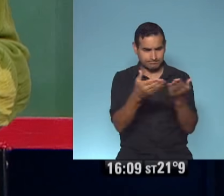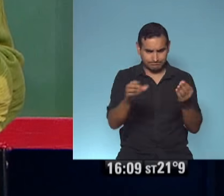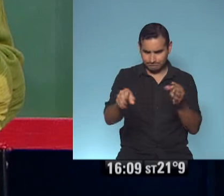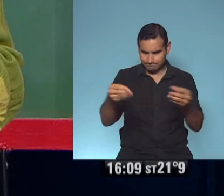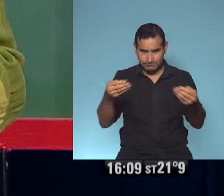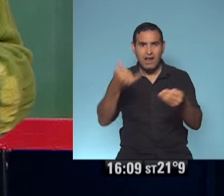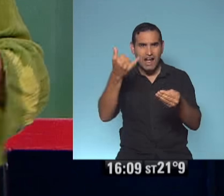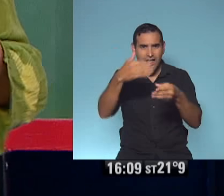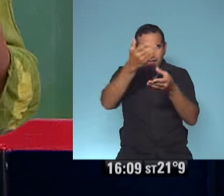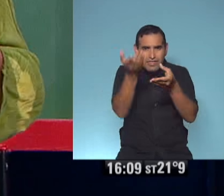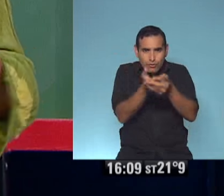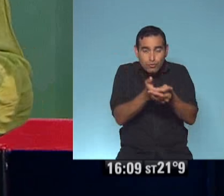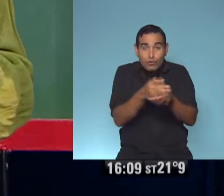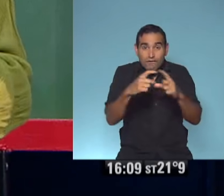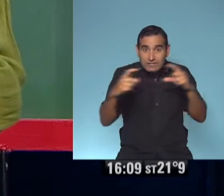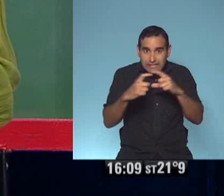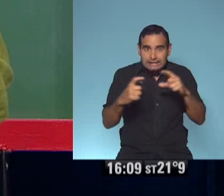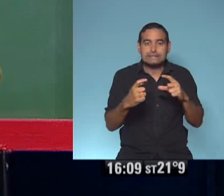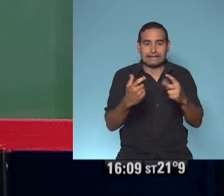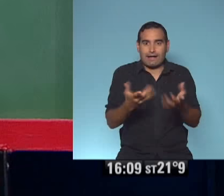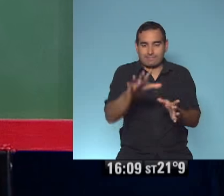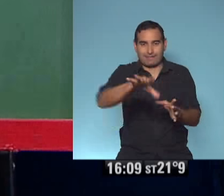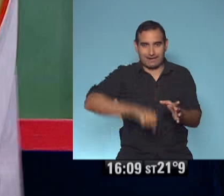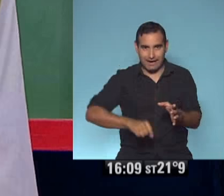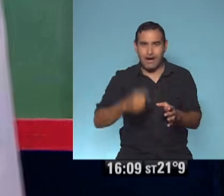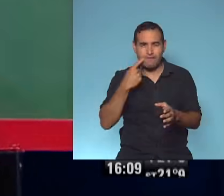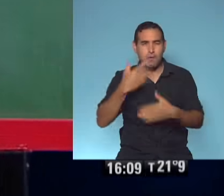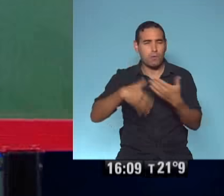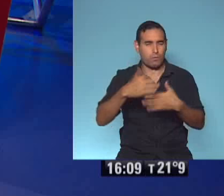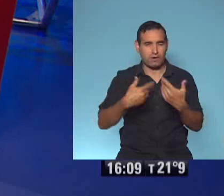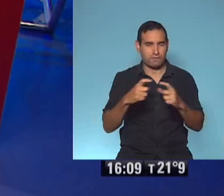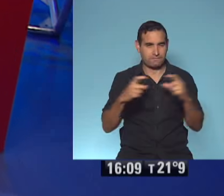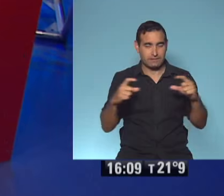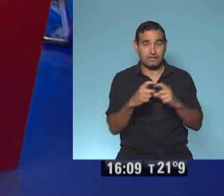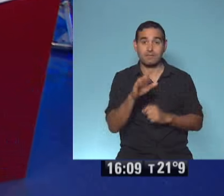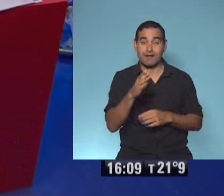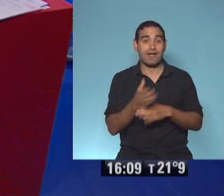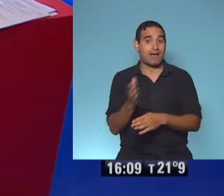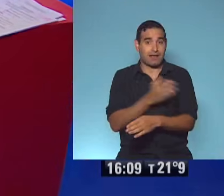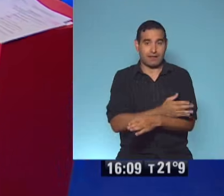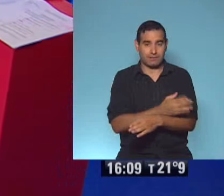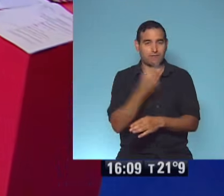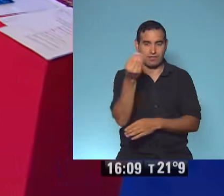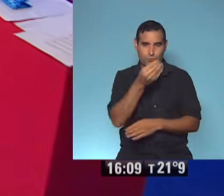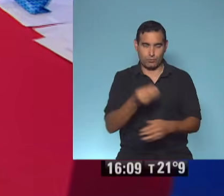tiene billetes. Aprovechen y los traen, así vamos a jugar con ellos. Pero antes, vamos a dibujarlos